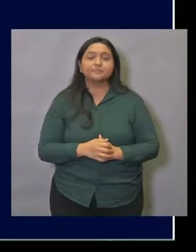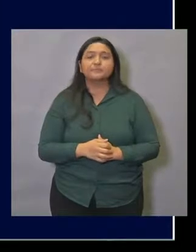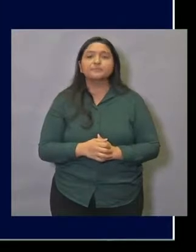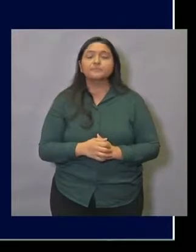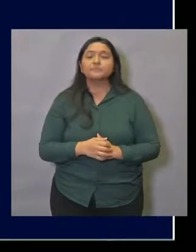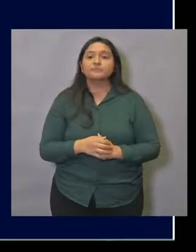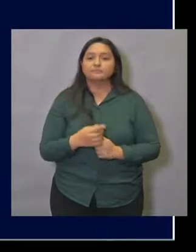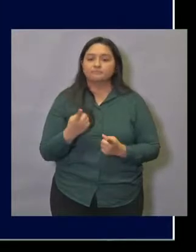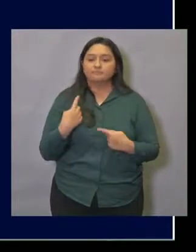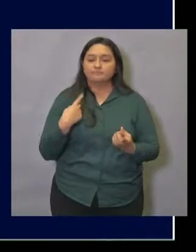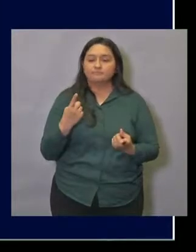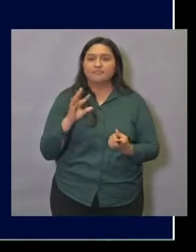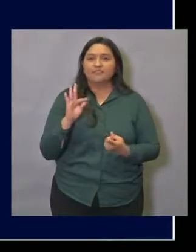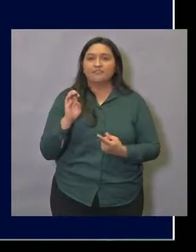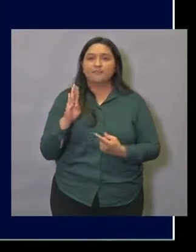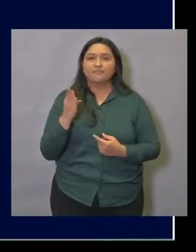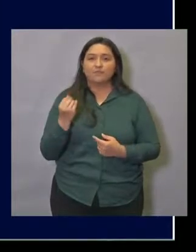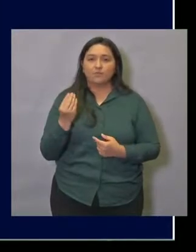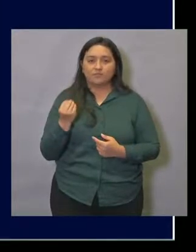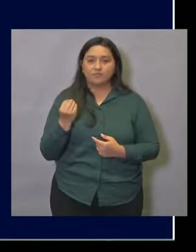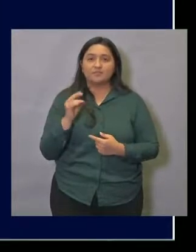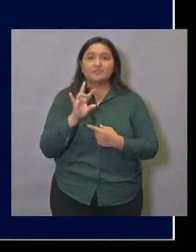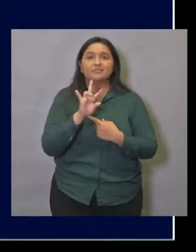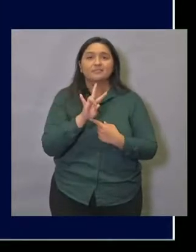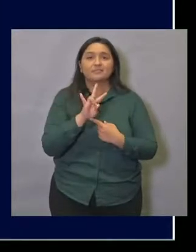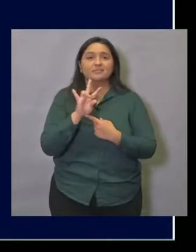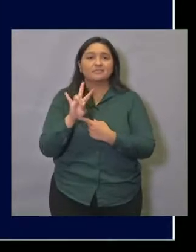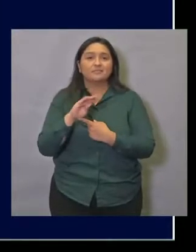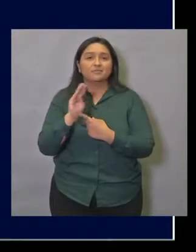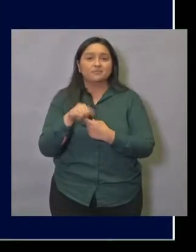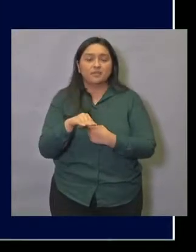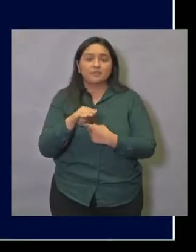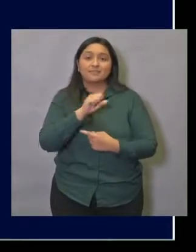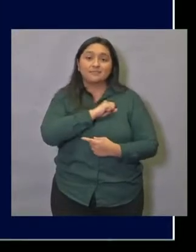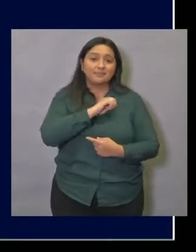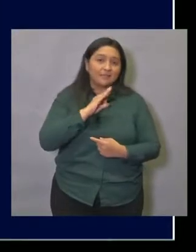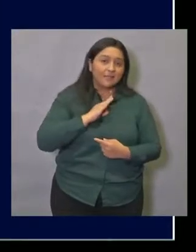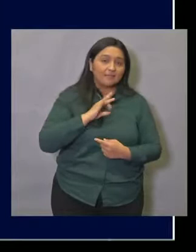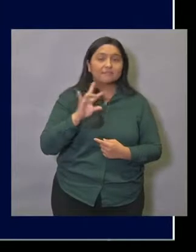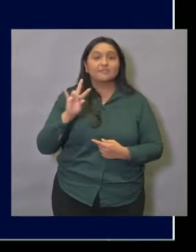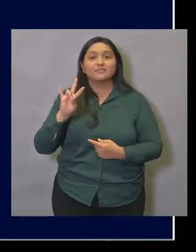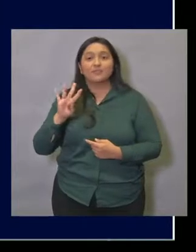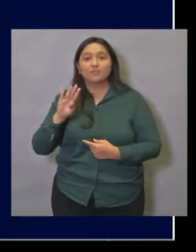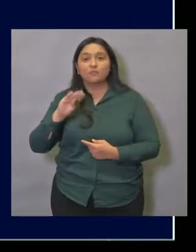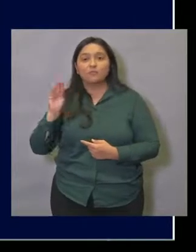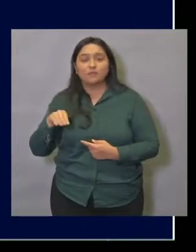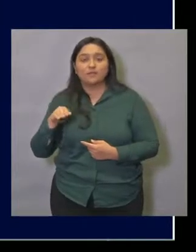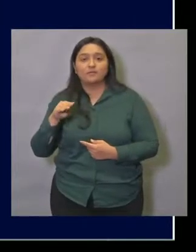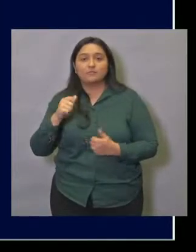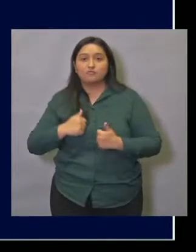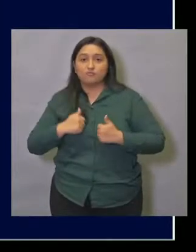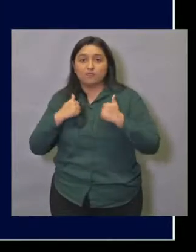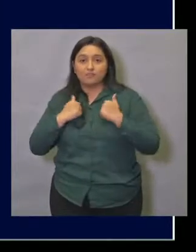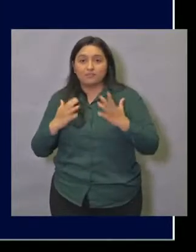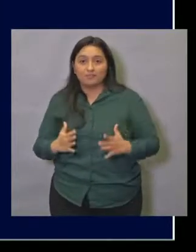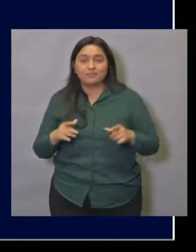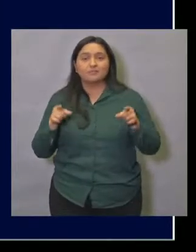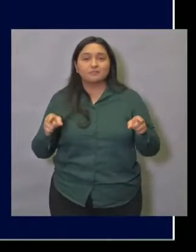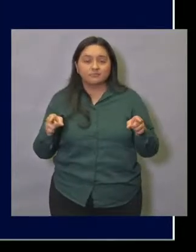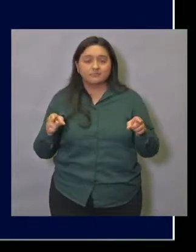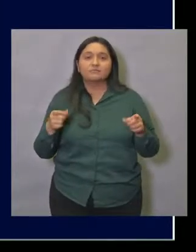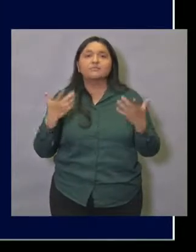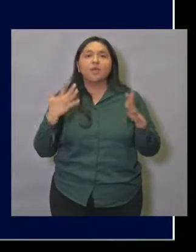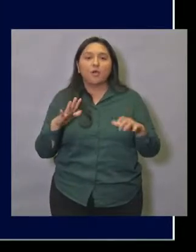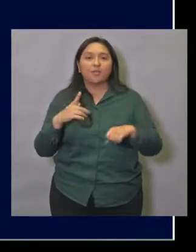14 de febrero, el 77% del personal y el 74% de los residentes habían recibido una